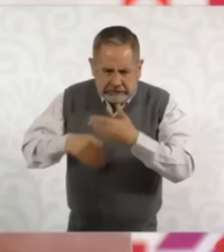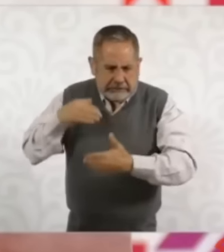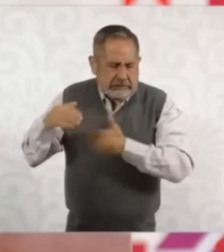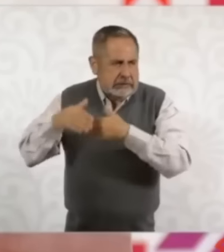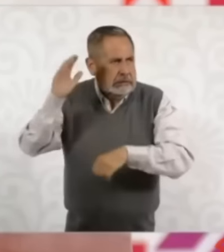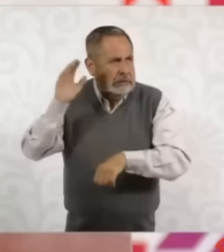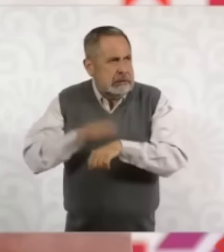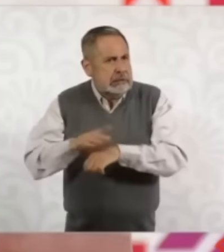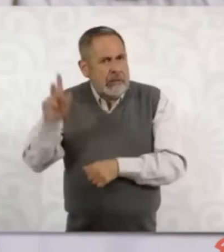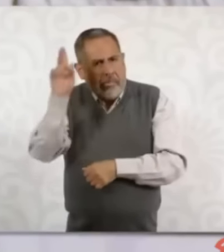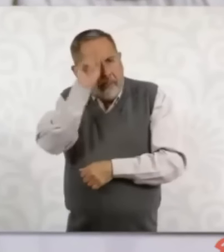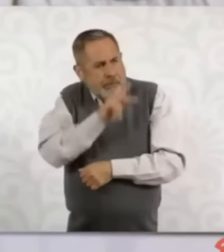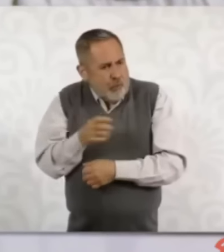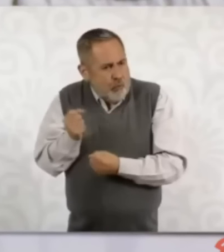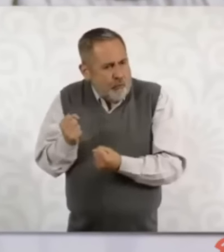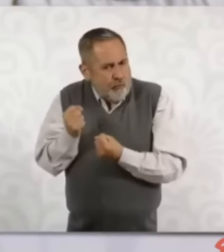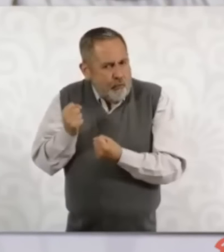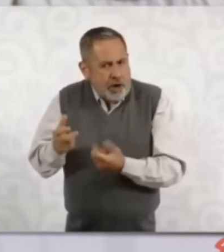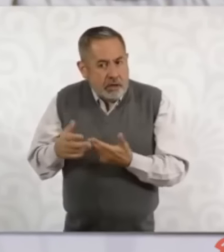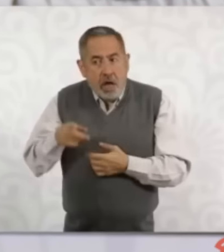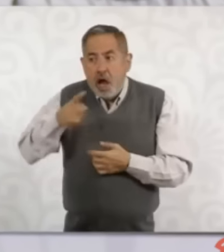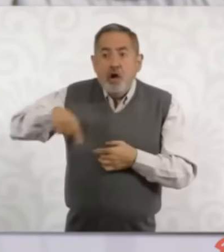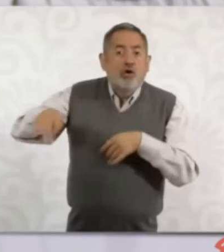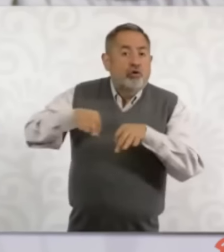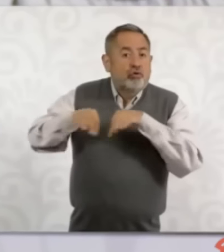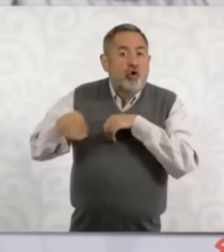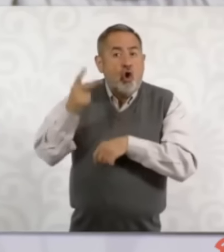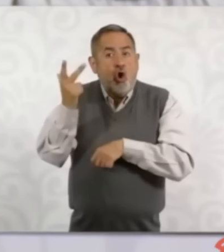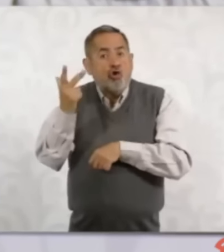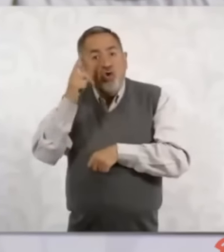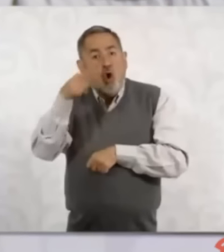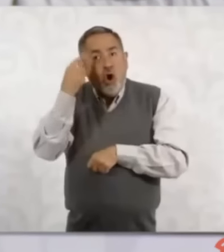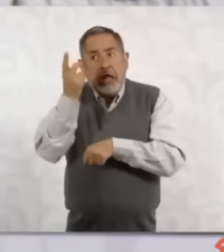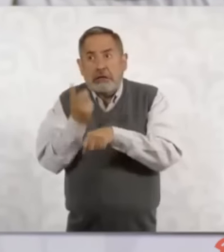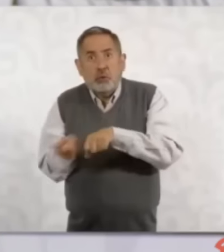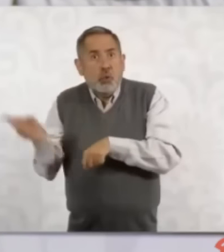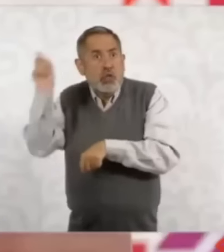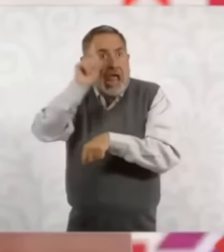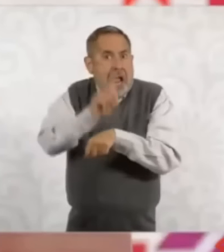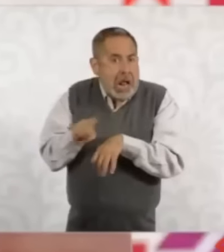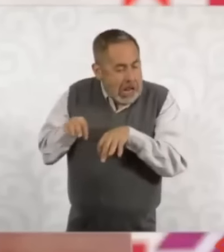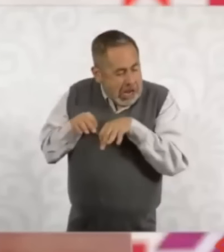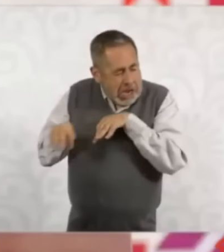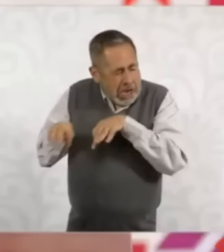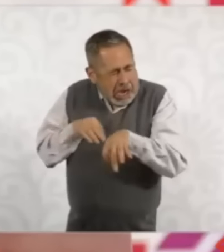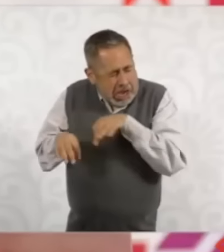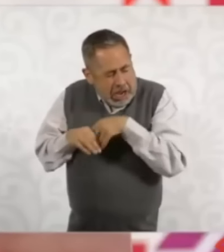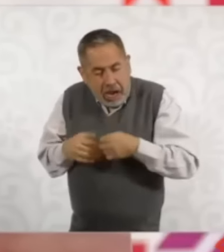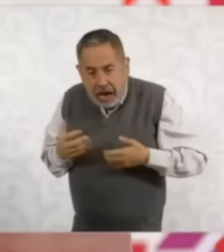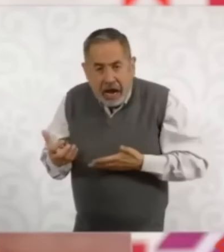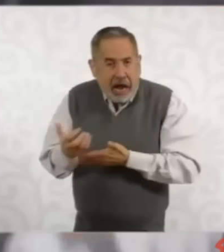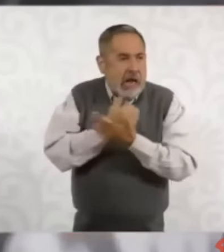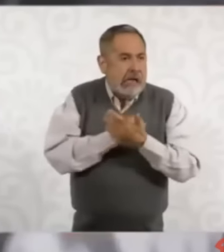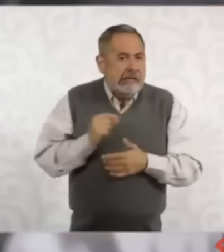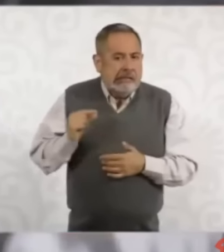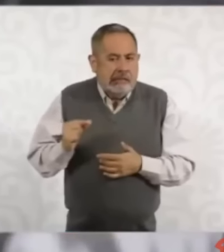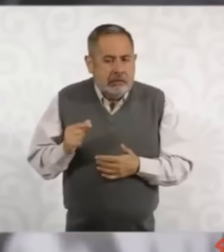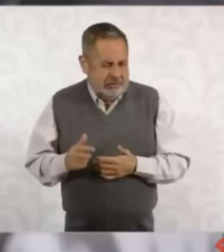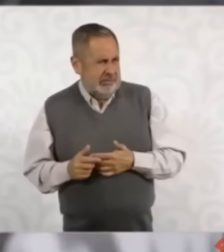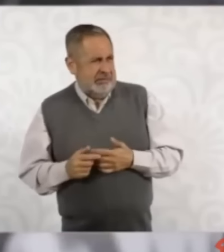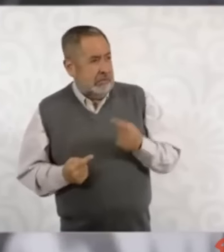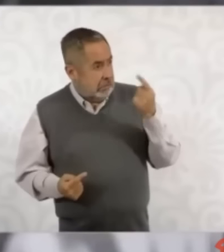que evitó que aunque trabajaras más de 8 horas diarias, no podías tener lo mínimo indispensable, entre otras cosas porque